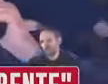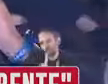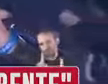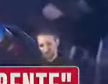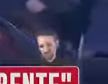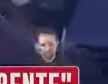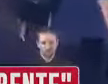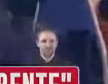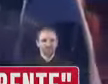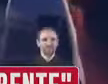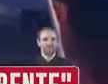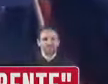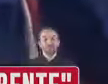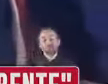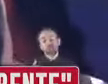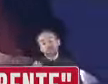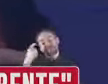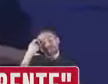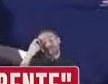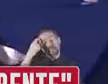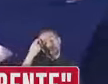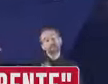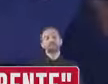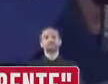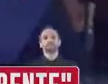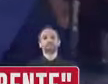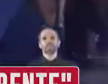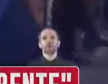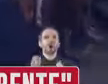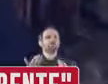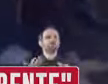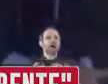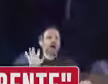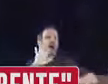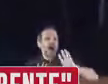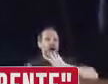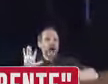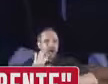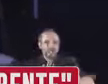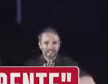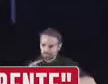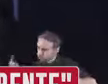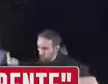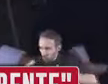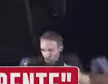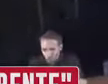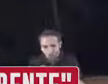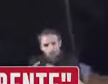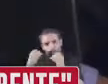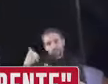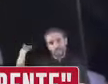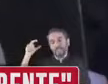yo me preguntaba el hacer nuestro a partir del 10 de